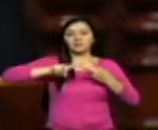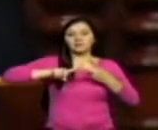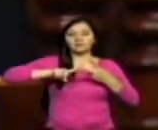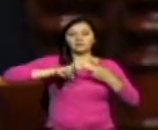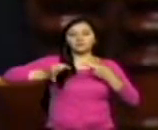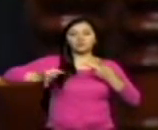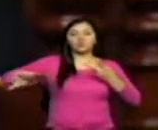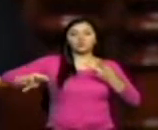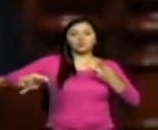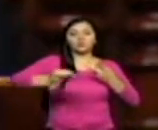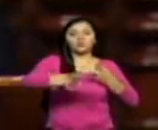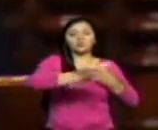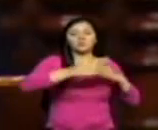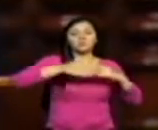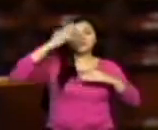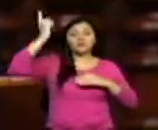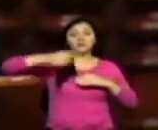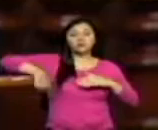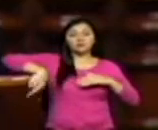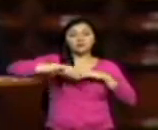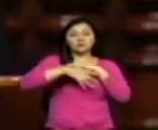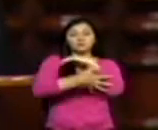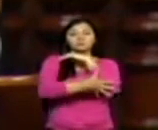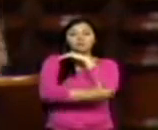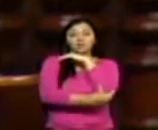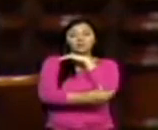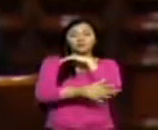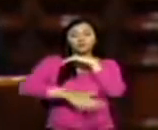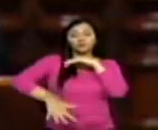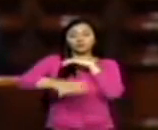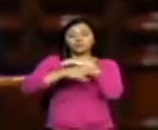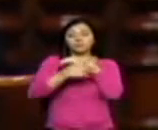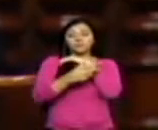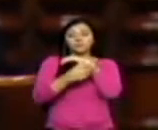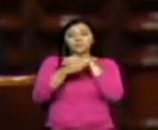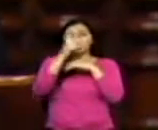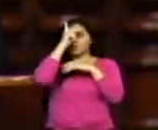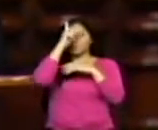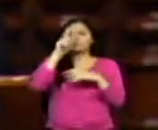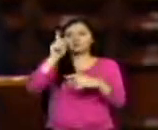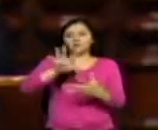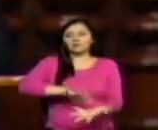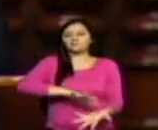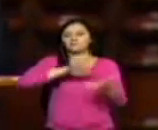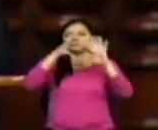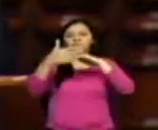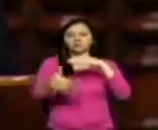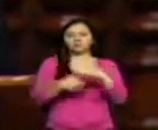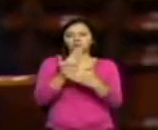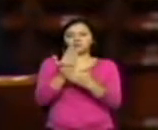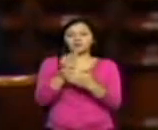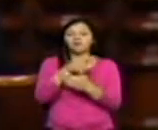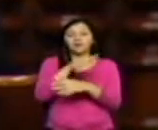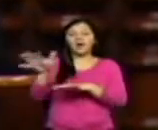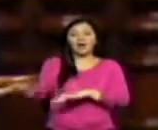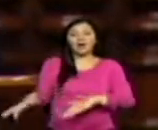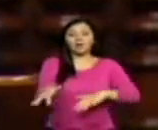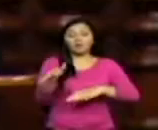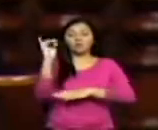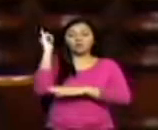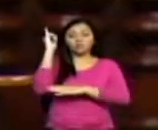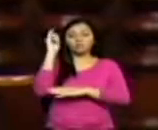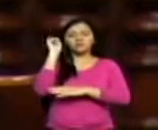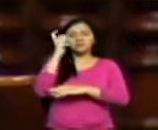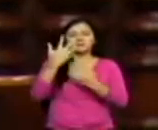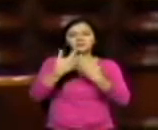está la mayor cantidad de pobres del Perú, se habrá transformado. El agro aporta